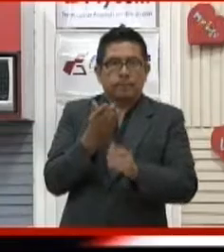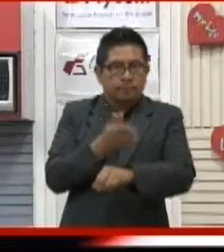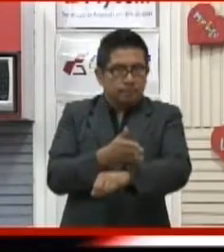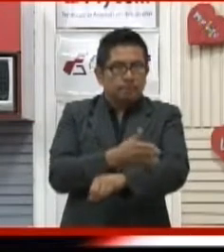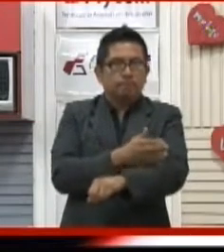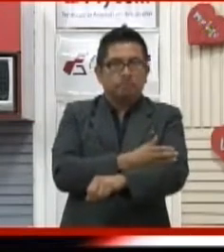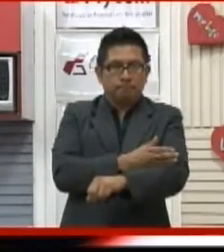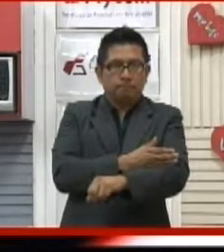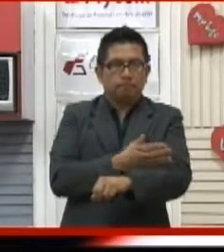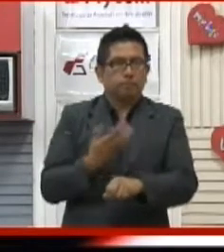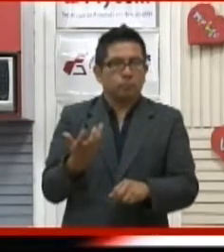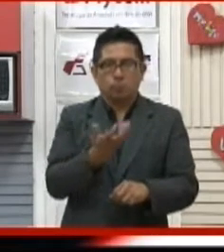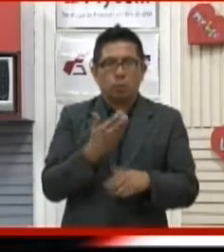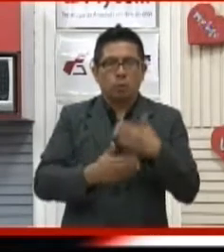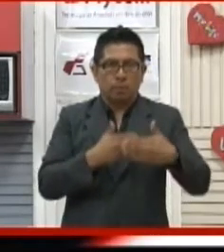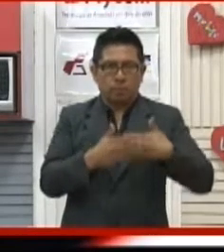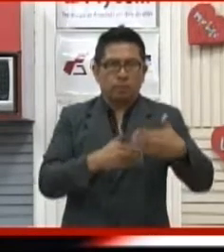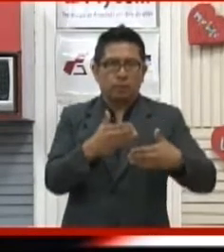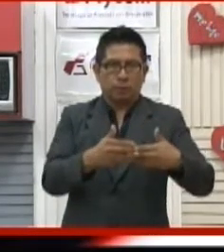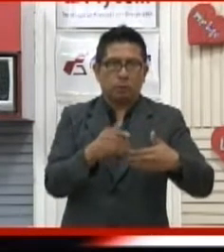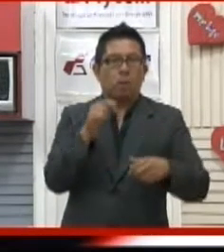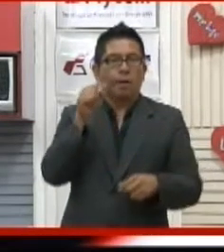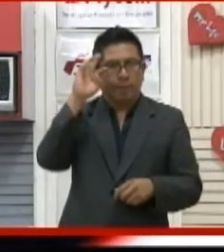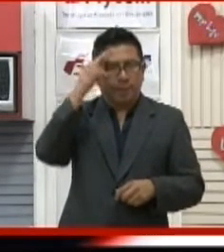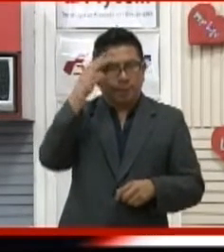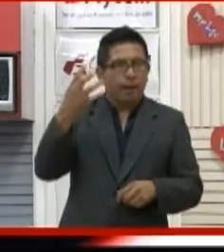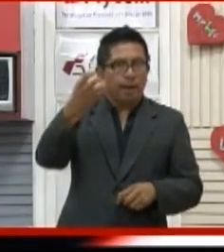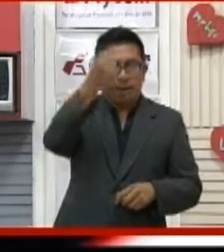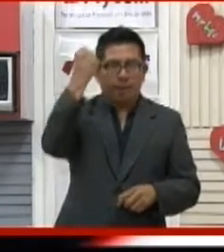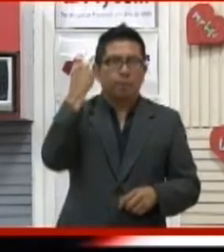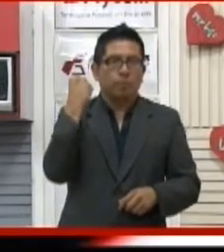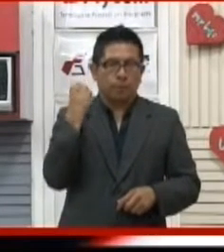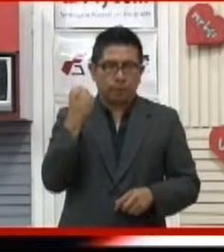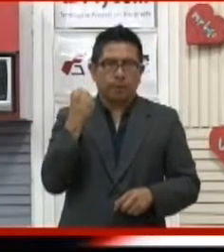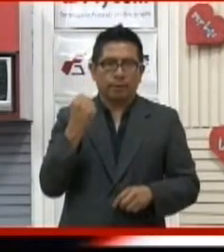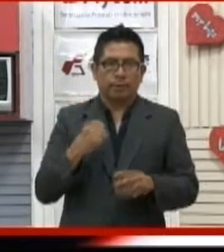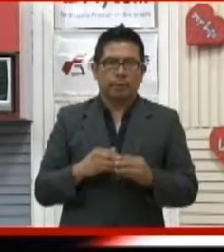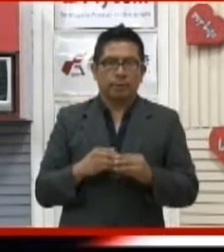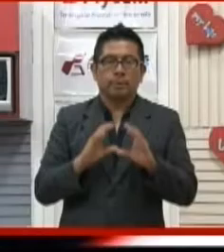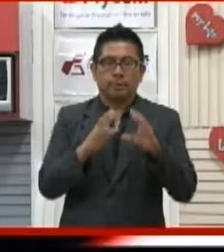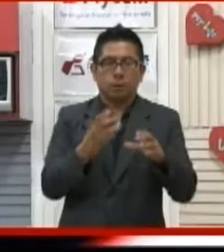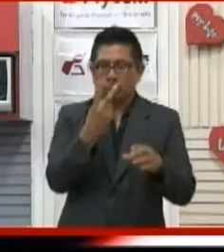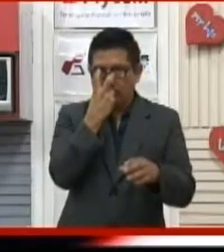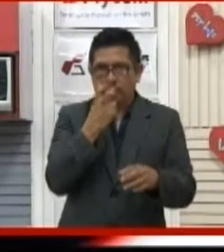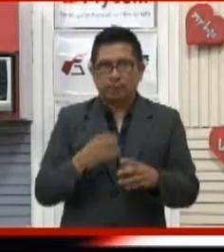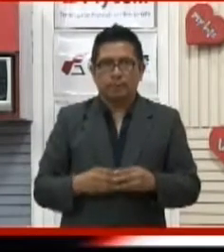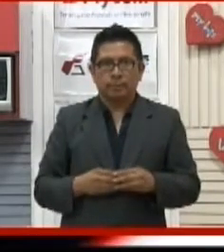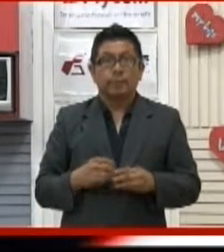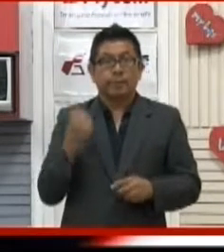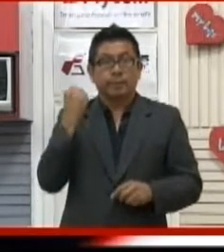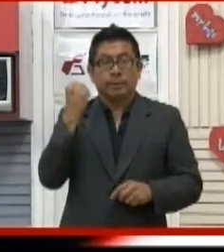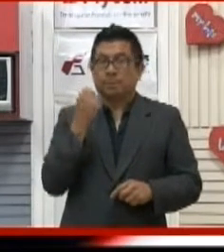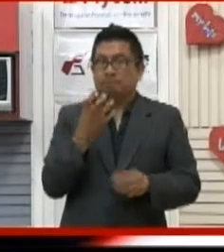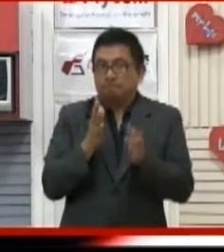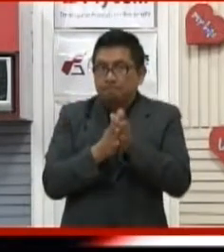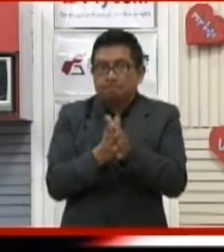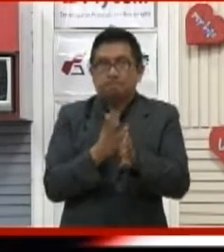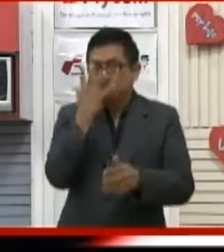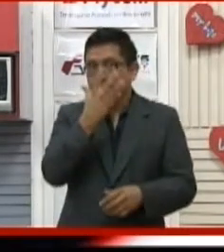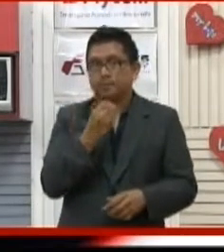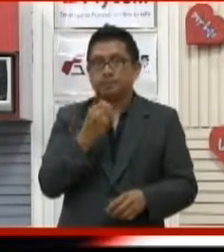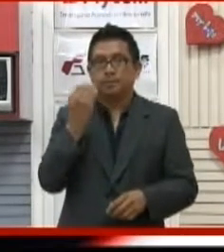paulatinamente este proceso. Ese es un logro importante, sí, para el sector de personas ciegas. Es muy, muy interesante